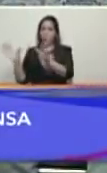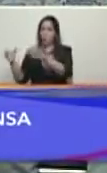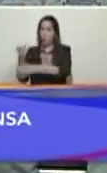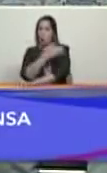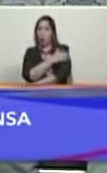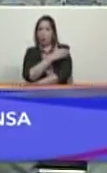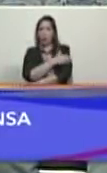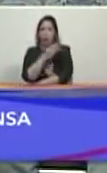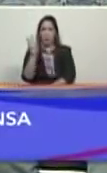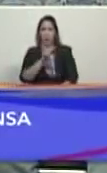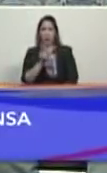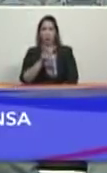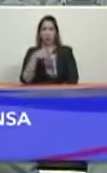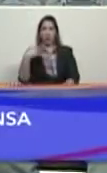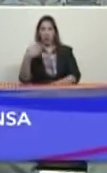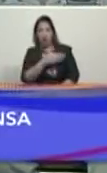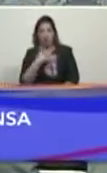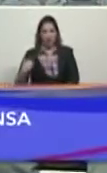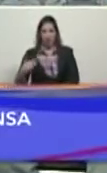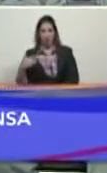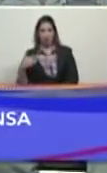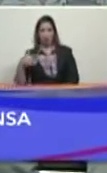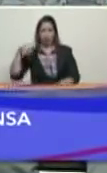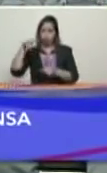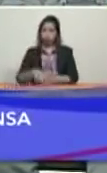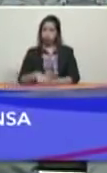venezolana quieren con Venezuela.